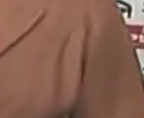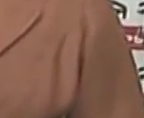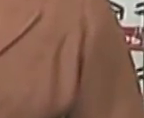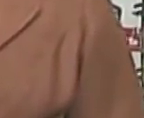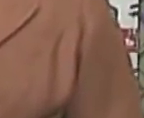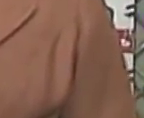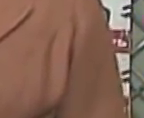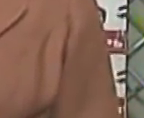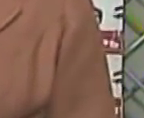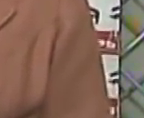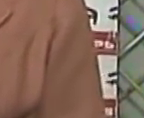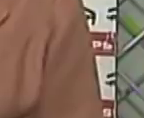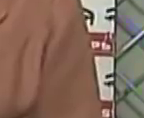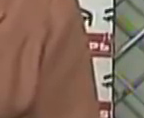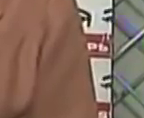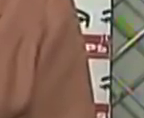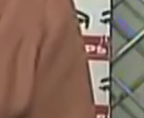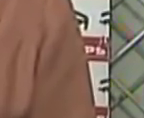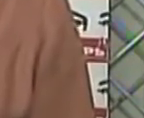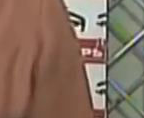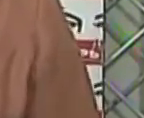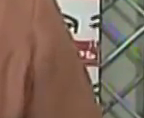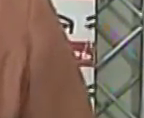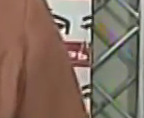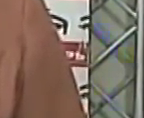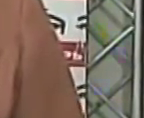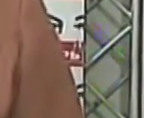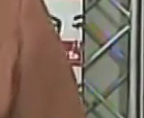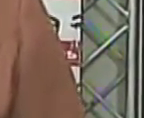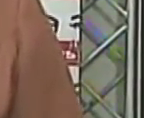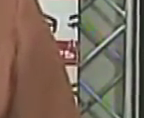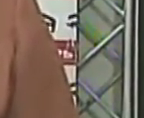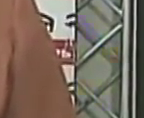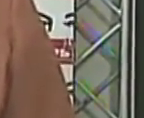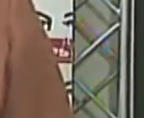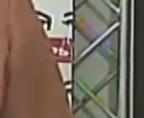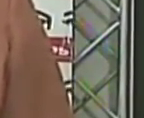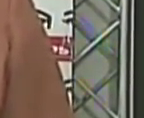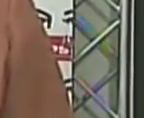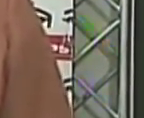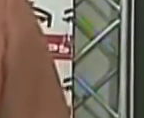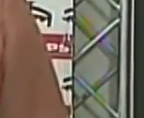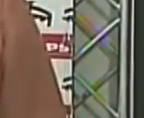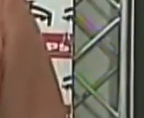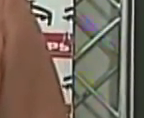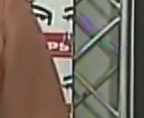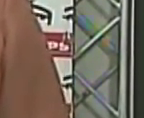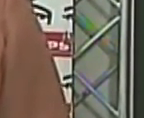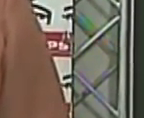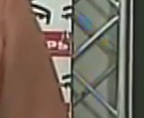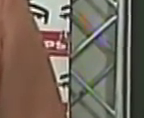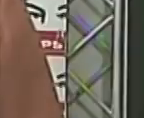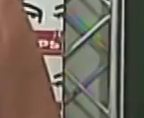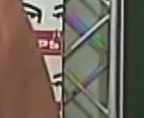en República Dominicana. También llamó a la militancia en general a hacer la tarea organizativa para